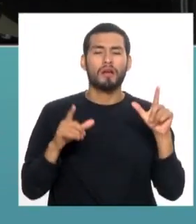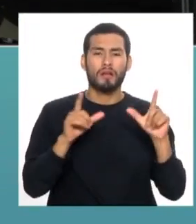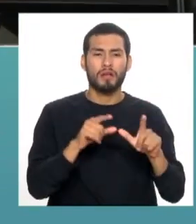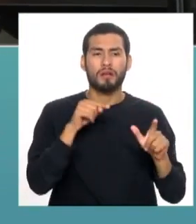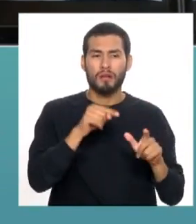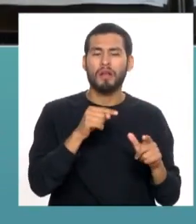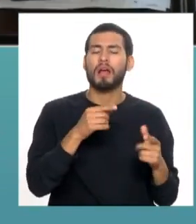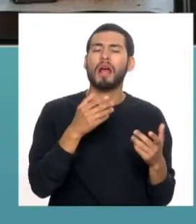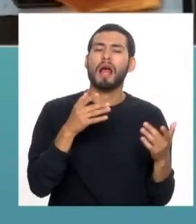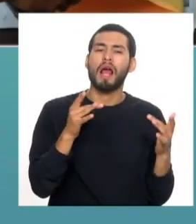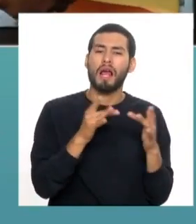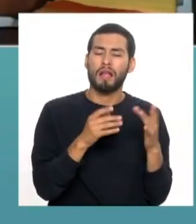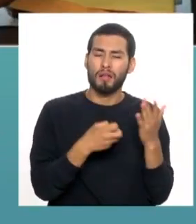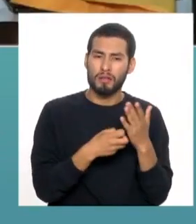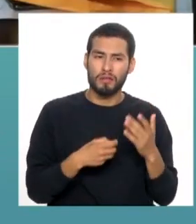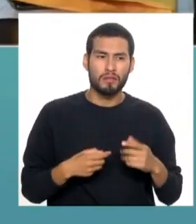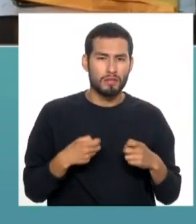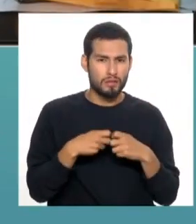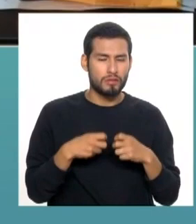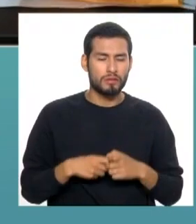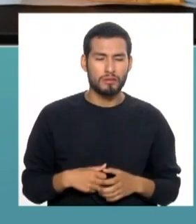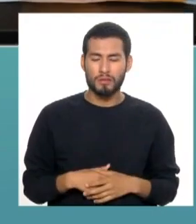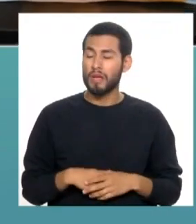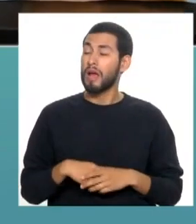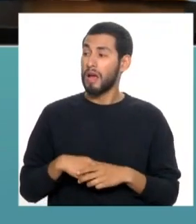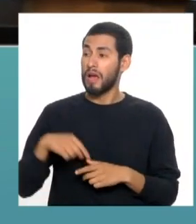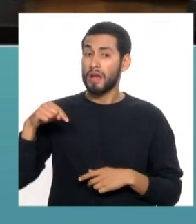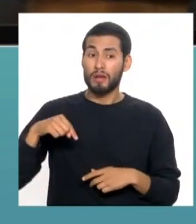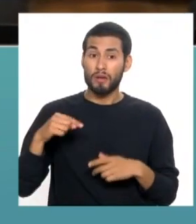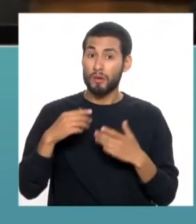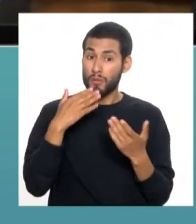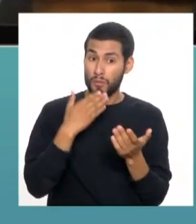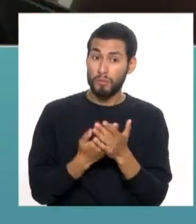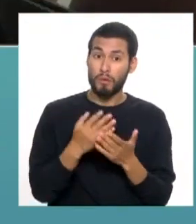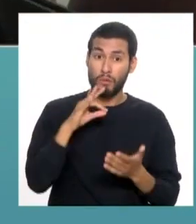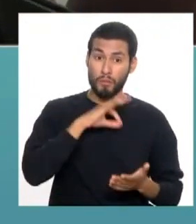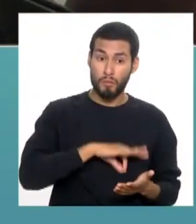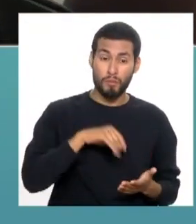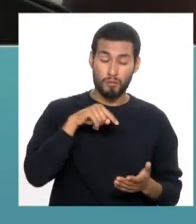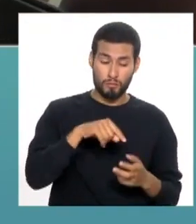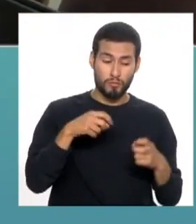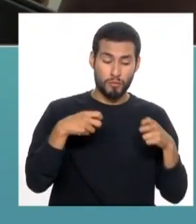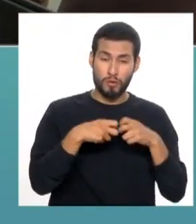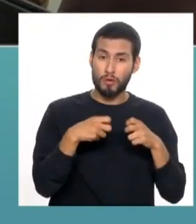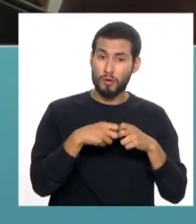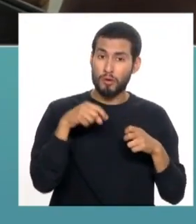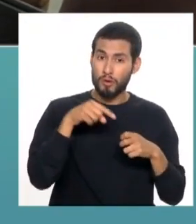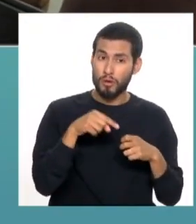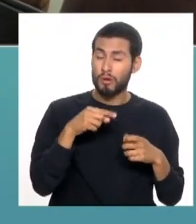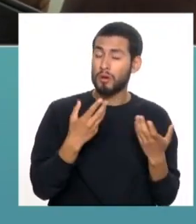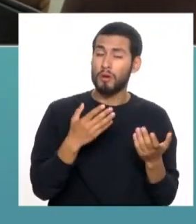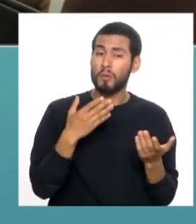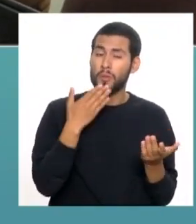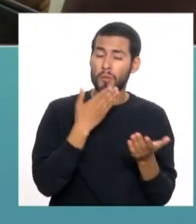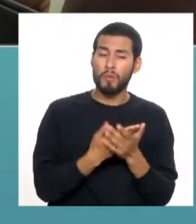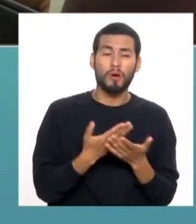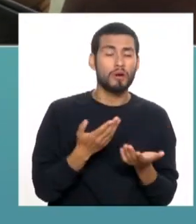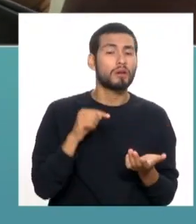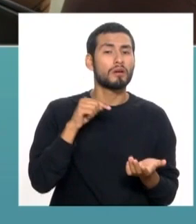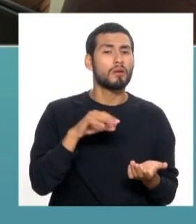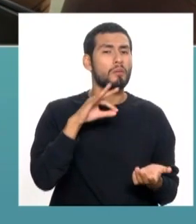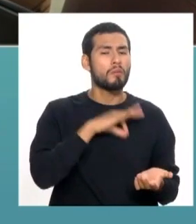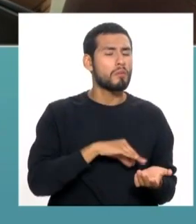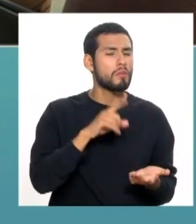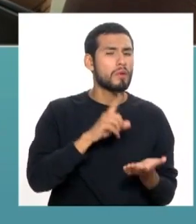licencia de conducir electrónica. Y ahora, hay muchas ventajas con las licencias de forma virtual y sobre todo una de